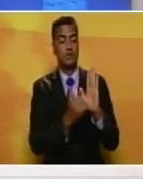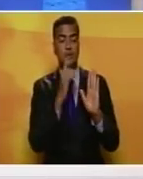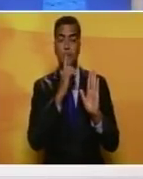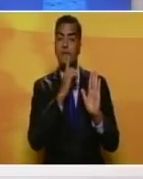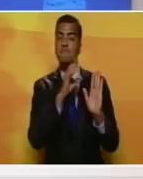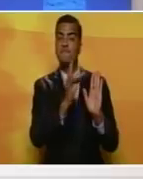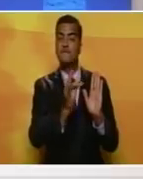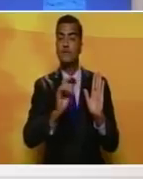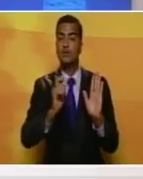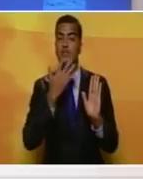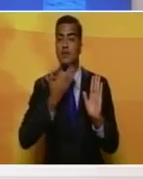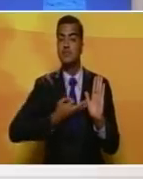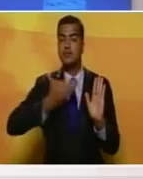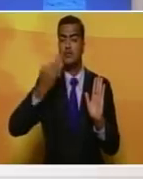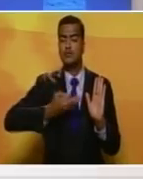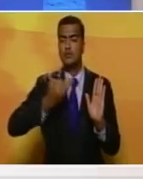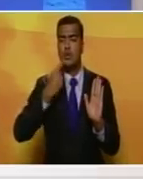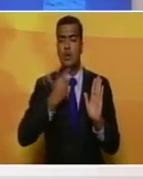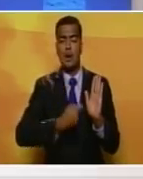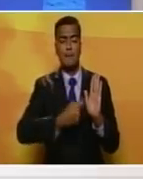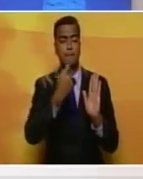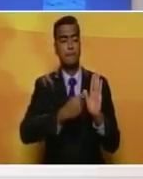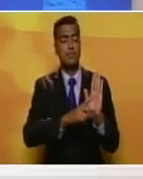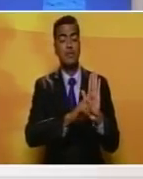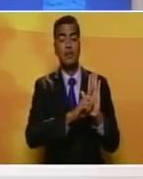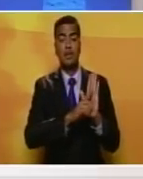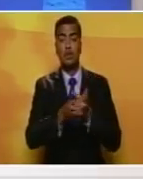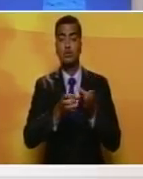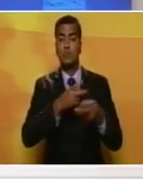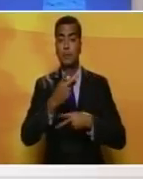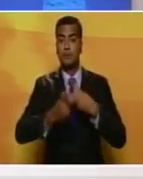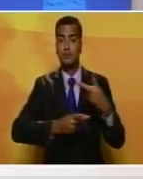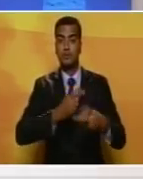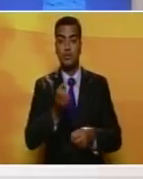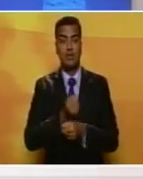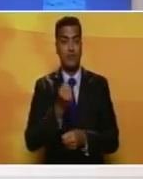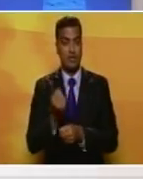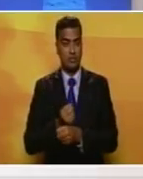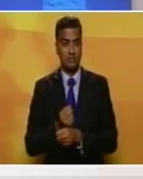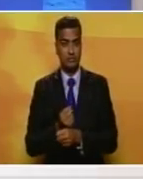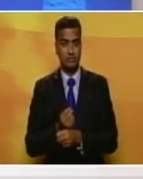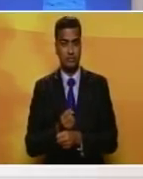para las elecciones presidenciales de Venezuela sea designado un nuevo embajador español.